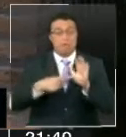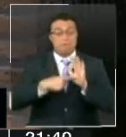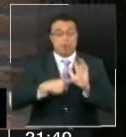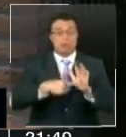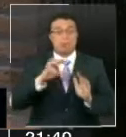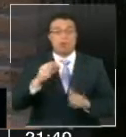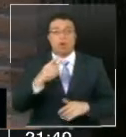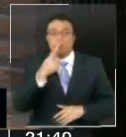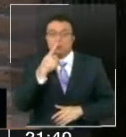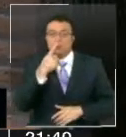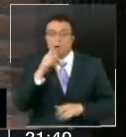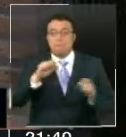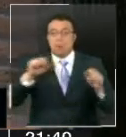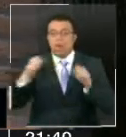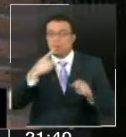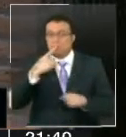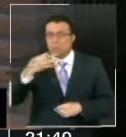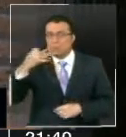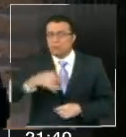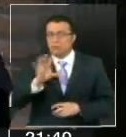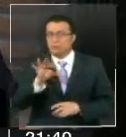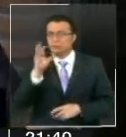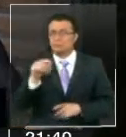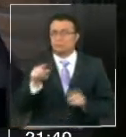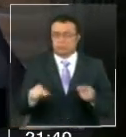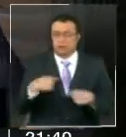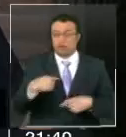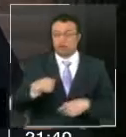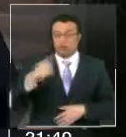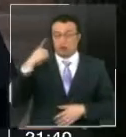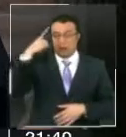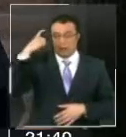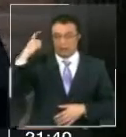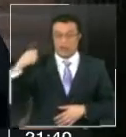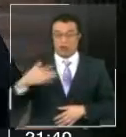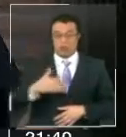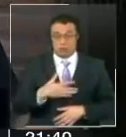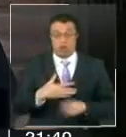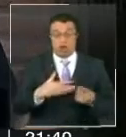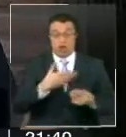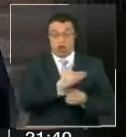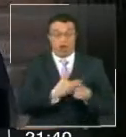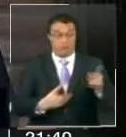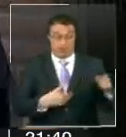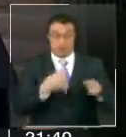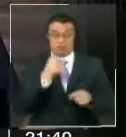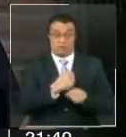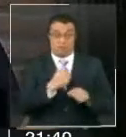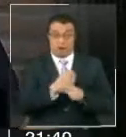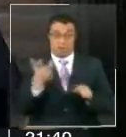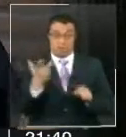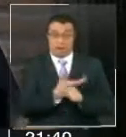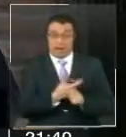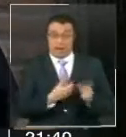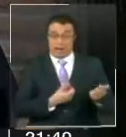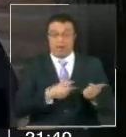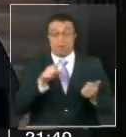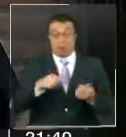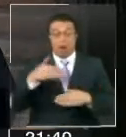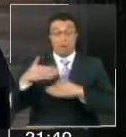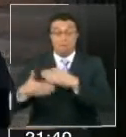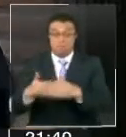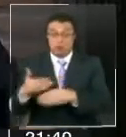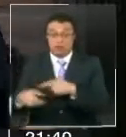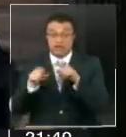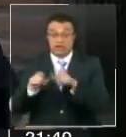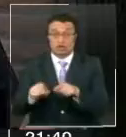poco olfato político. Yo creo que, a pesar de que el gobierno lo ha hecho mal, esto es un hecho, es un proceso que está